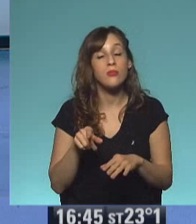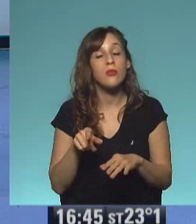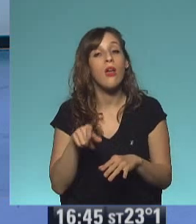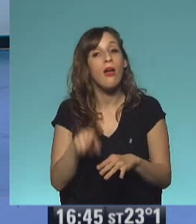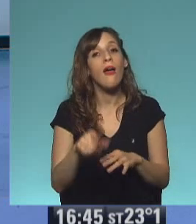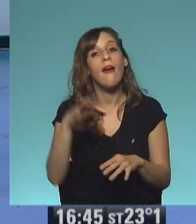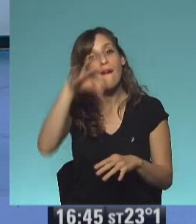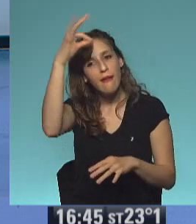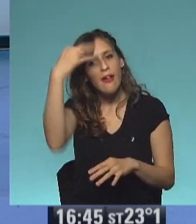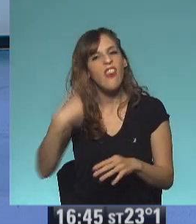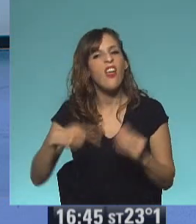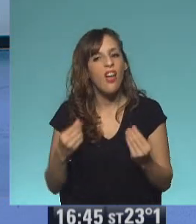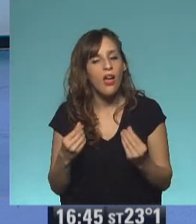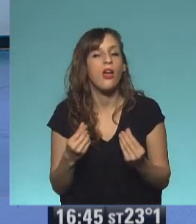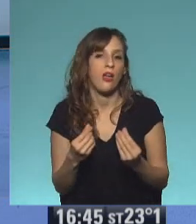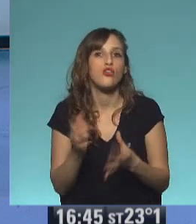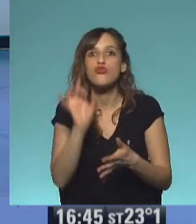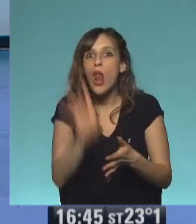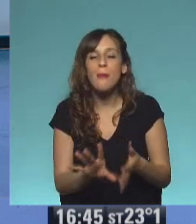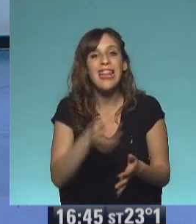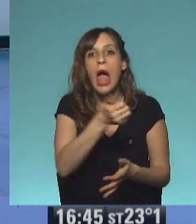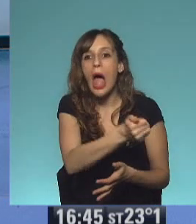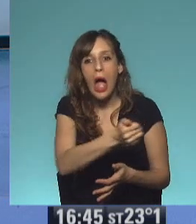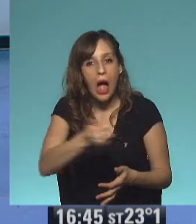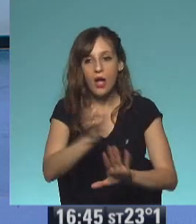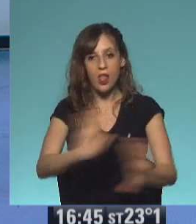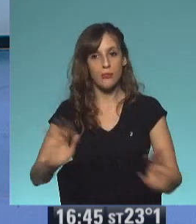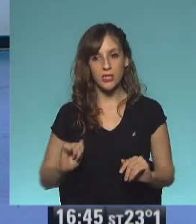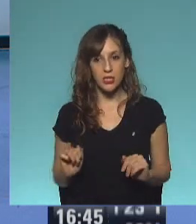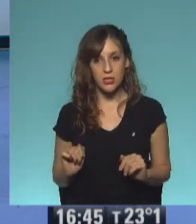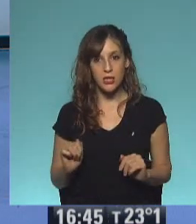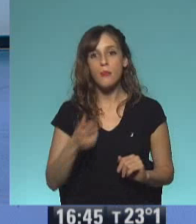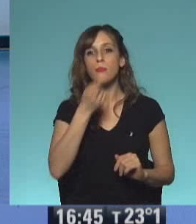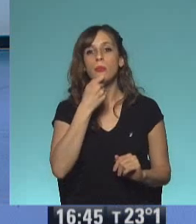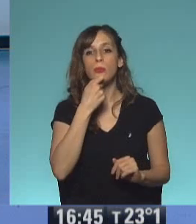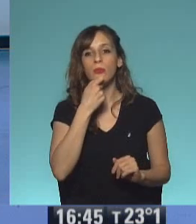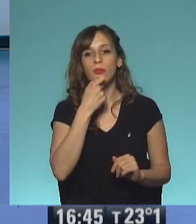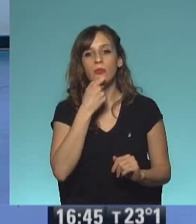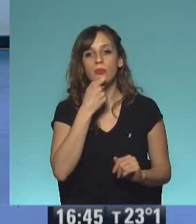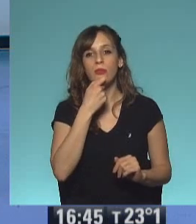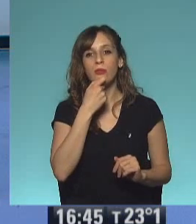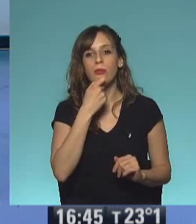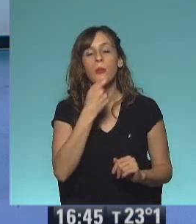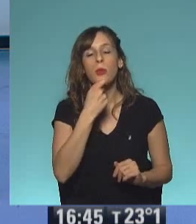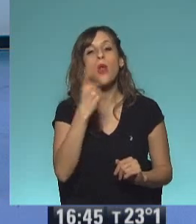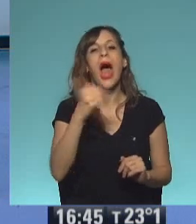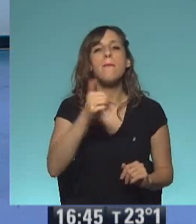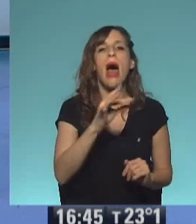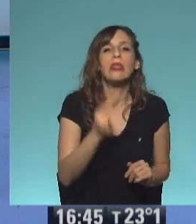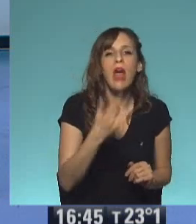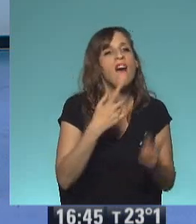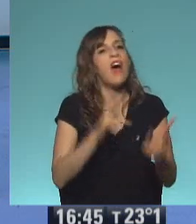toda la obra es absolutamente con toda la obra y claro por ejemplo a danza altera barranca para alcanzar a amanda basta